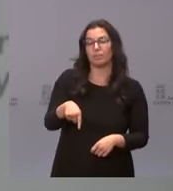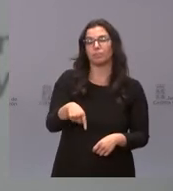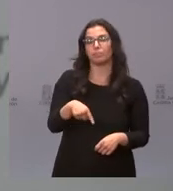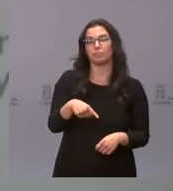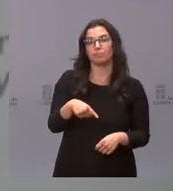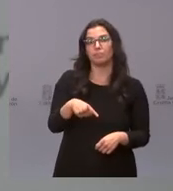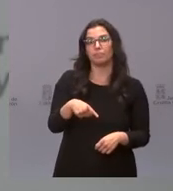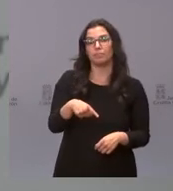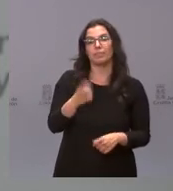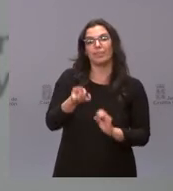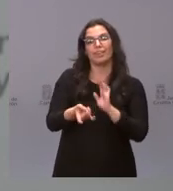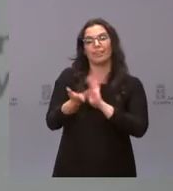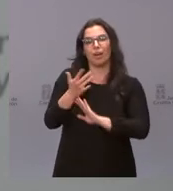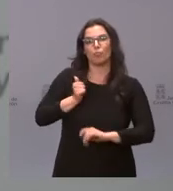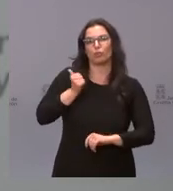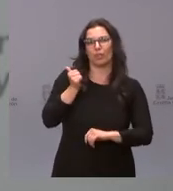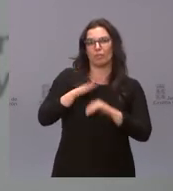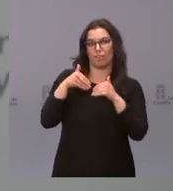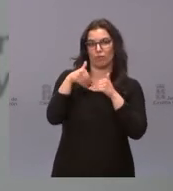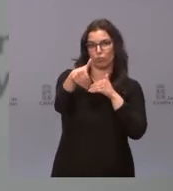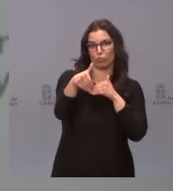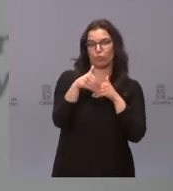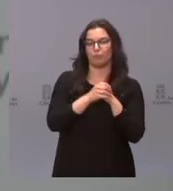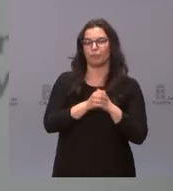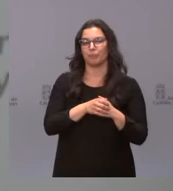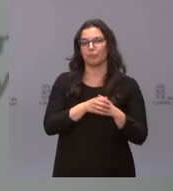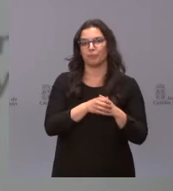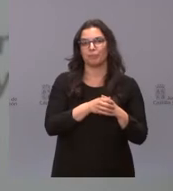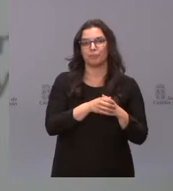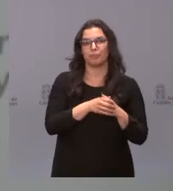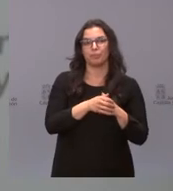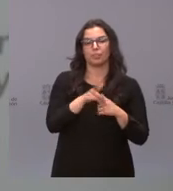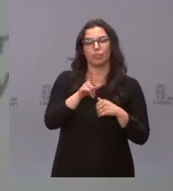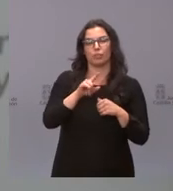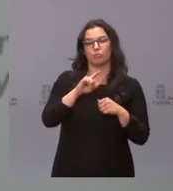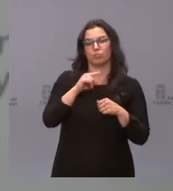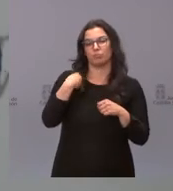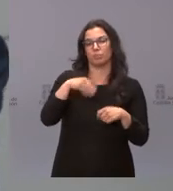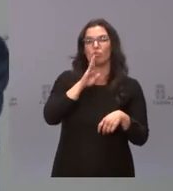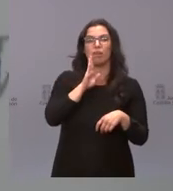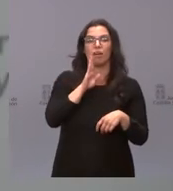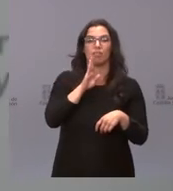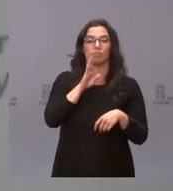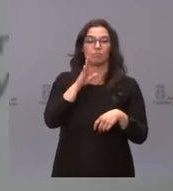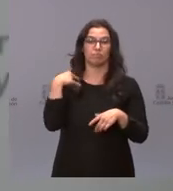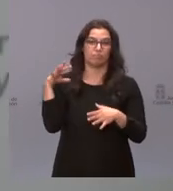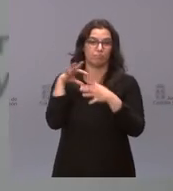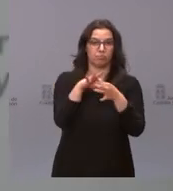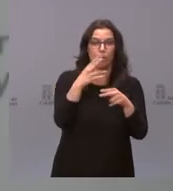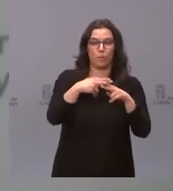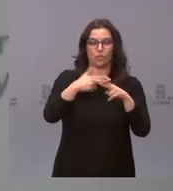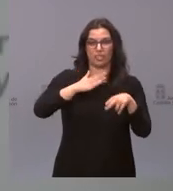va a generar oportunidades de futuro estas son las líneas principales de la política económica en la que